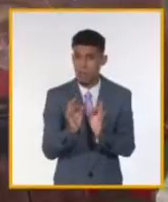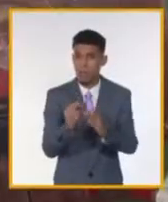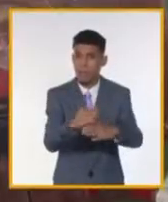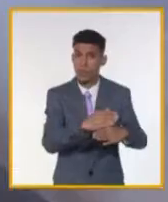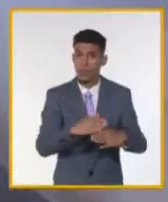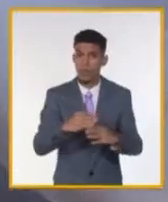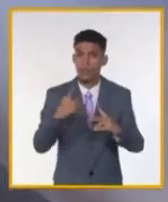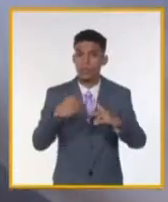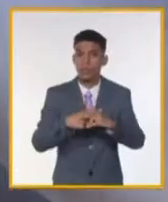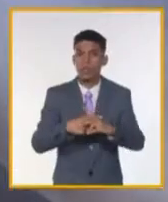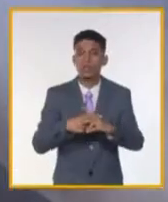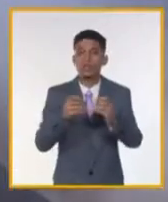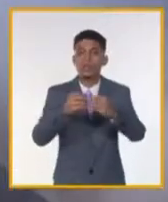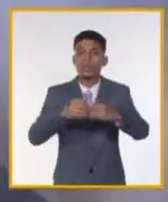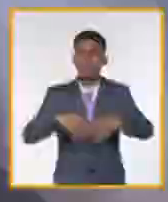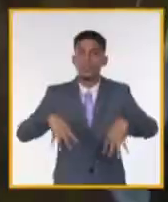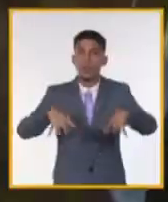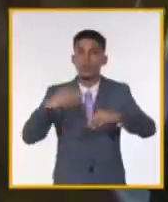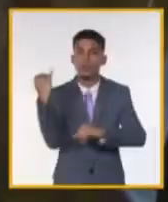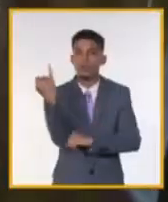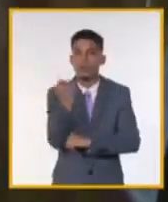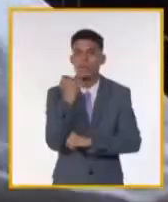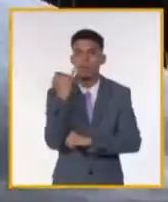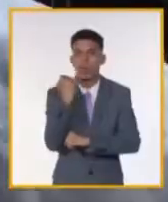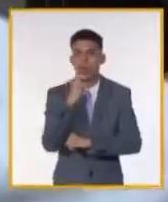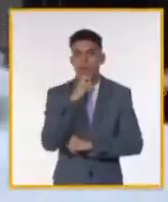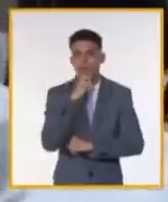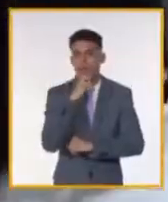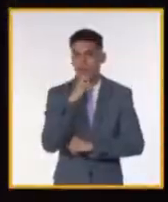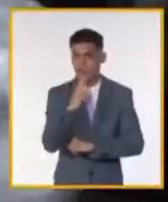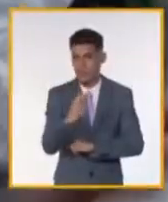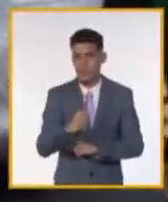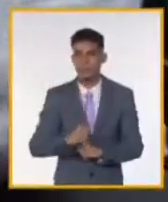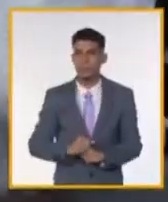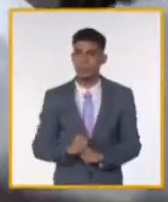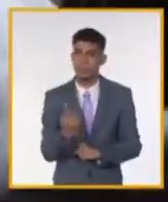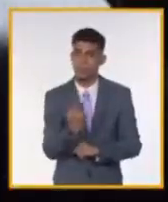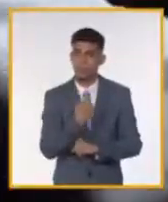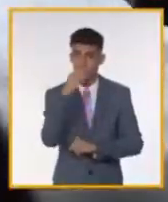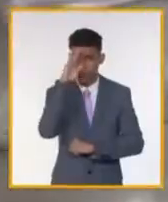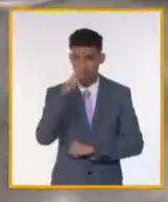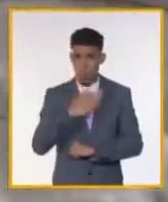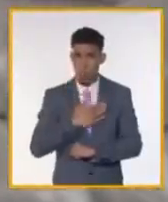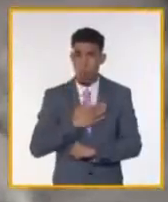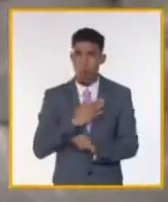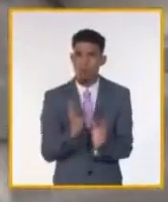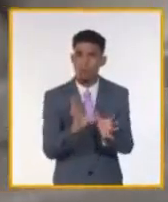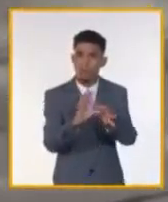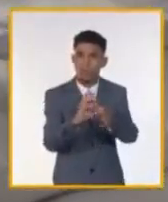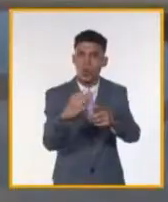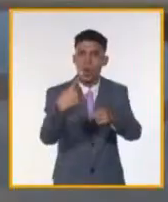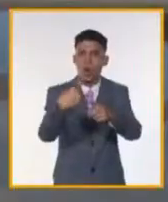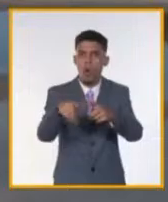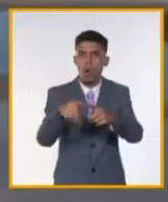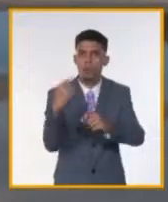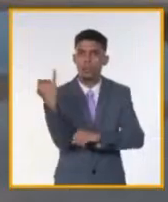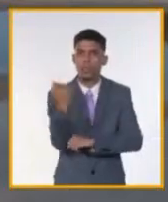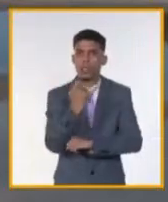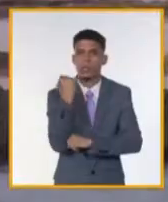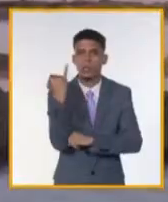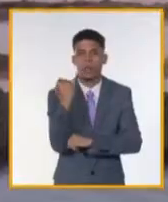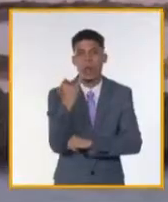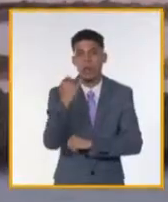crisis internacional donde se desenvuelve nuestra economía, donde no tenemos acceso a los créditos y donde los recursos cada vez valen más